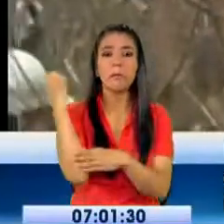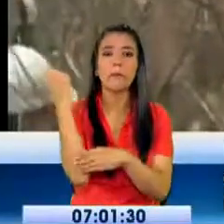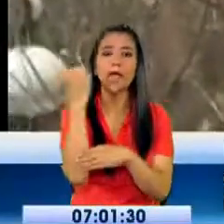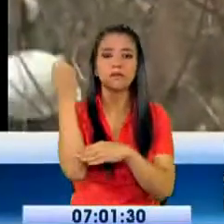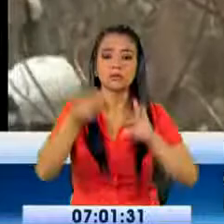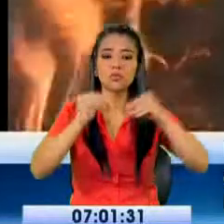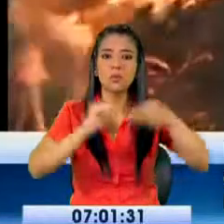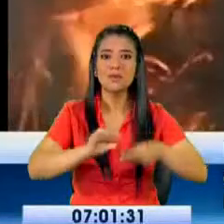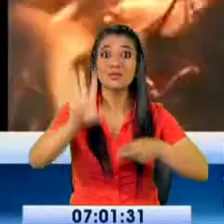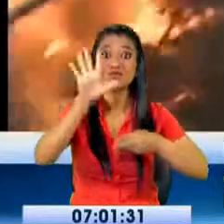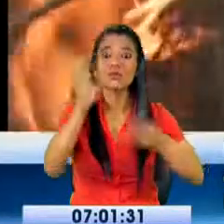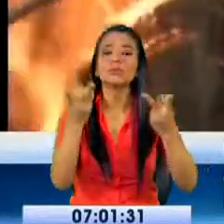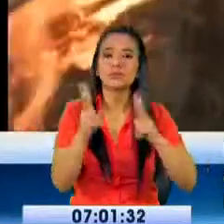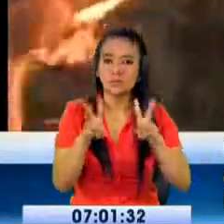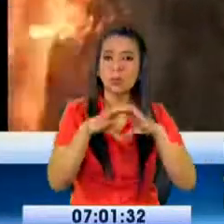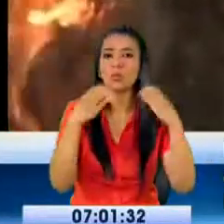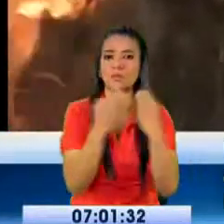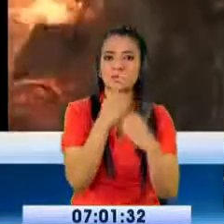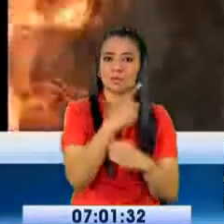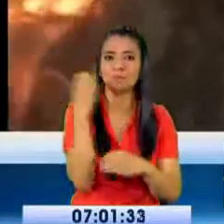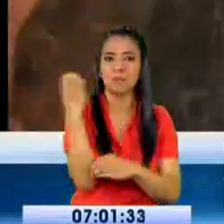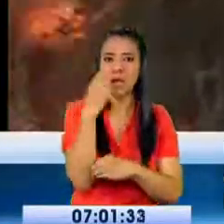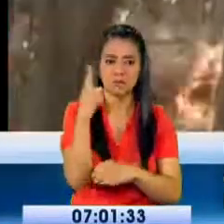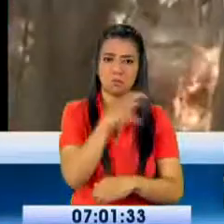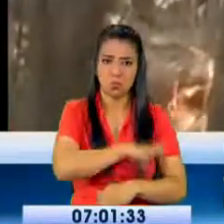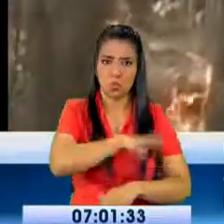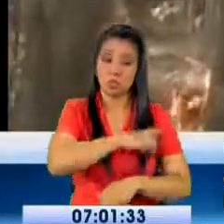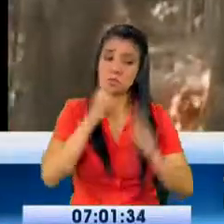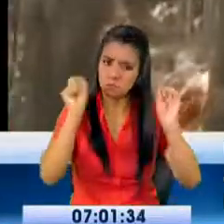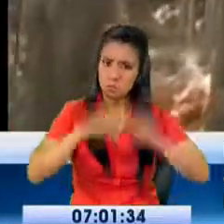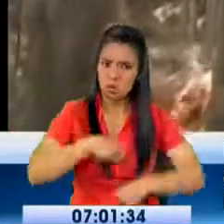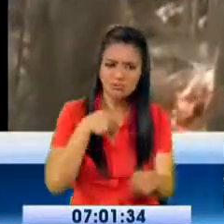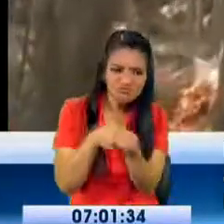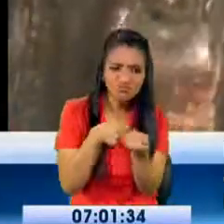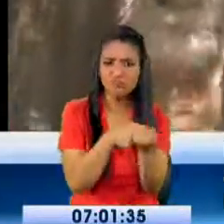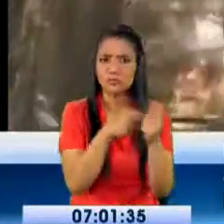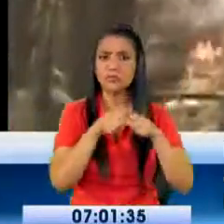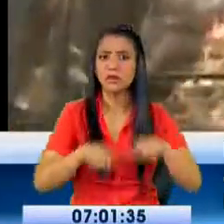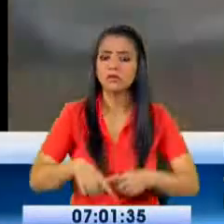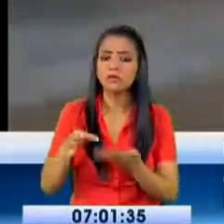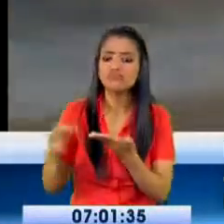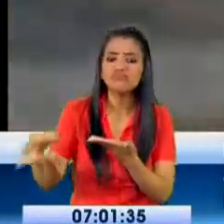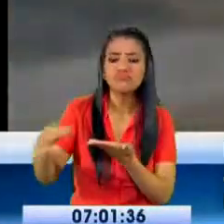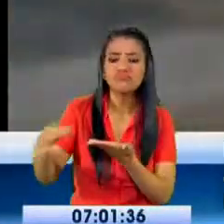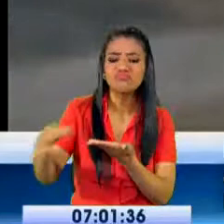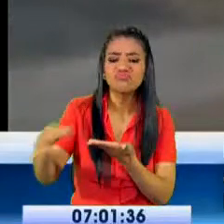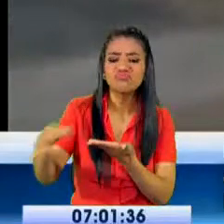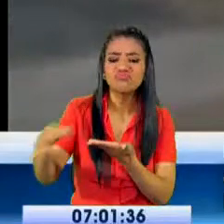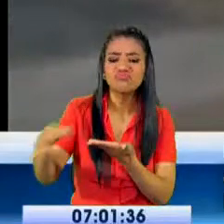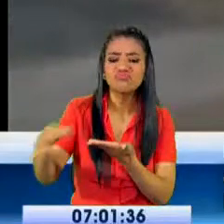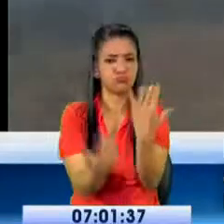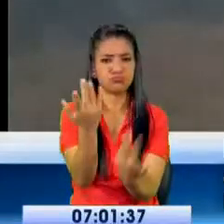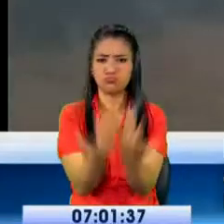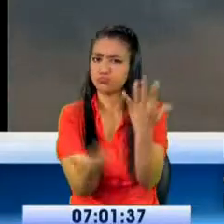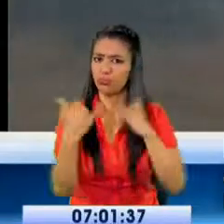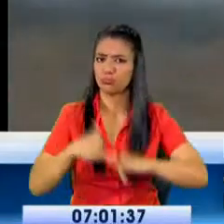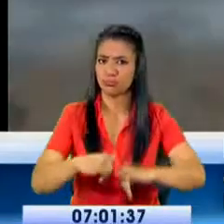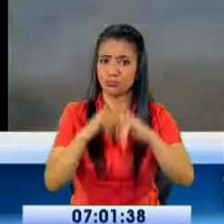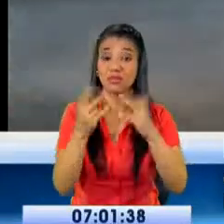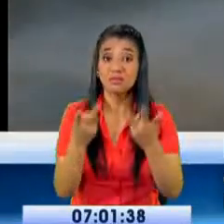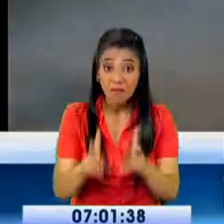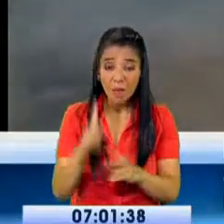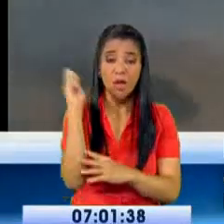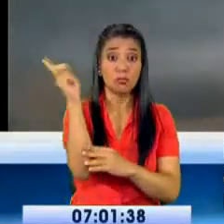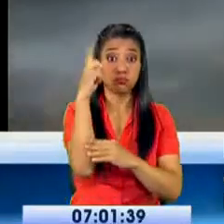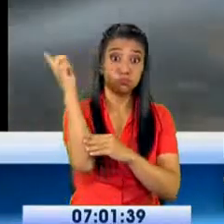COE provincial y buscar mecanismos de control y brindar el apoyo a diferentes cantones que están afectados. Se espera realizar un